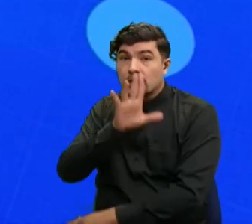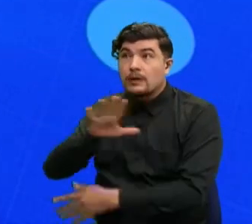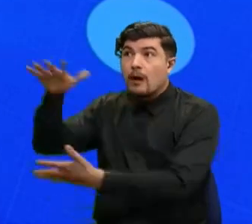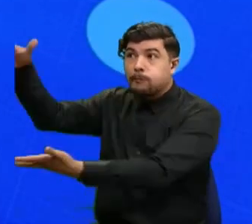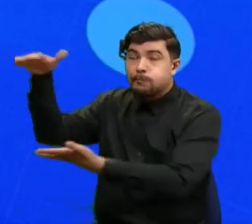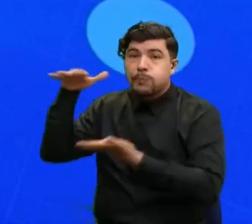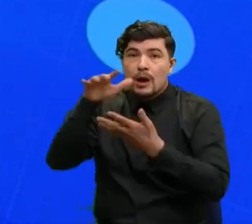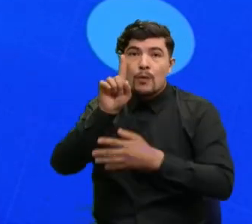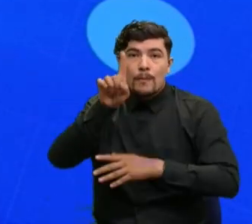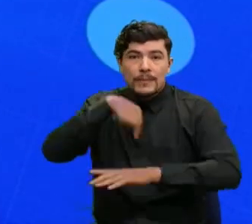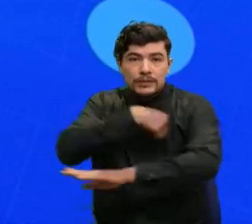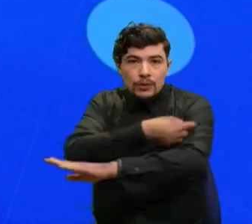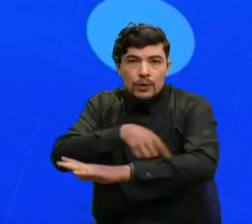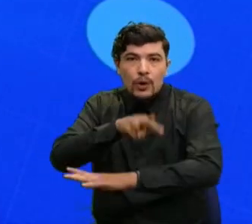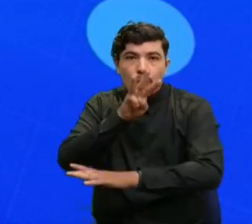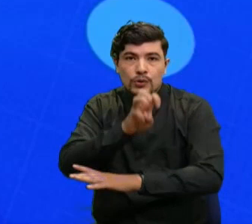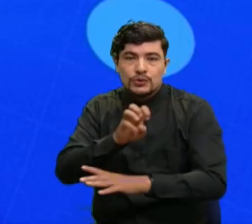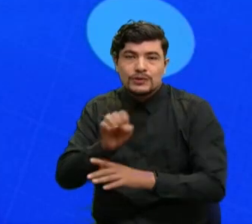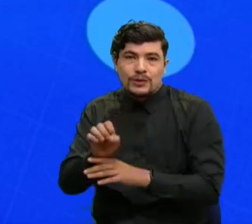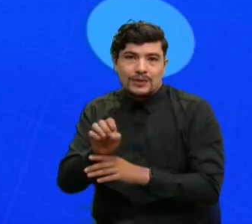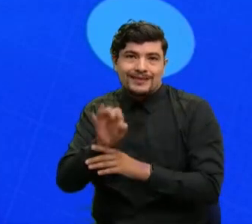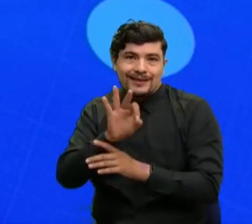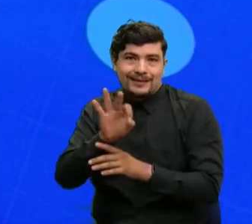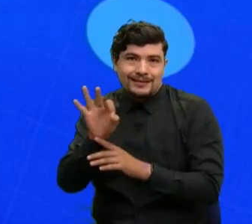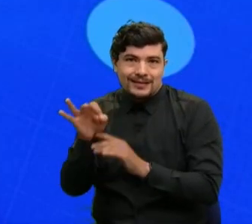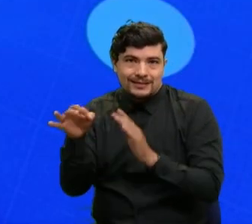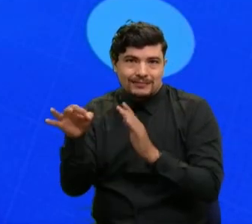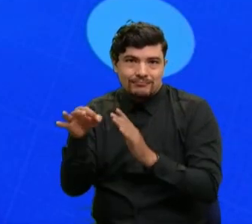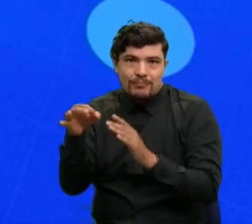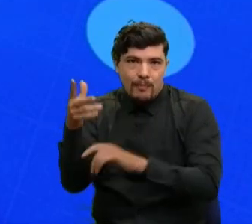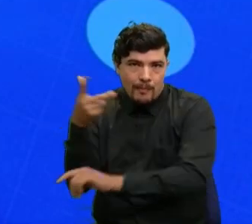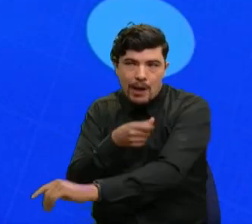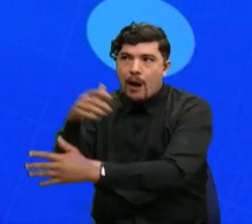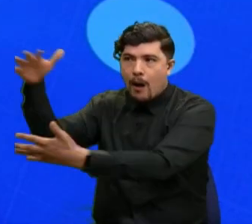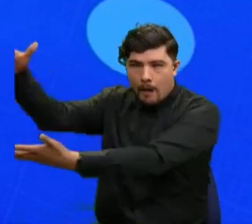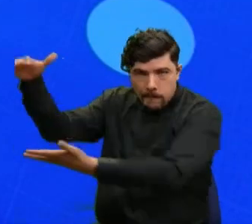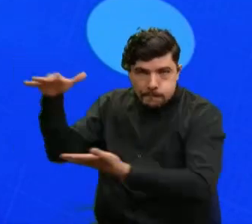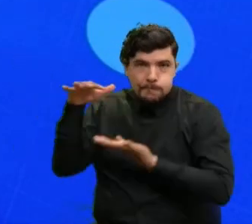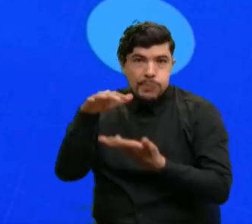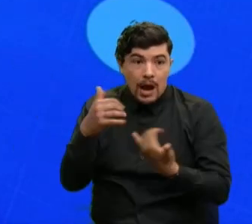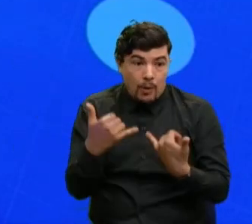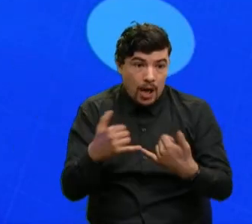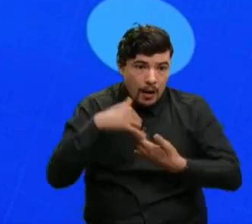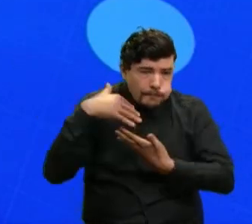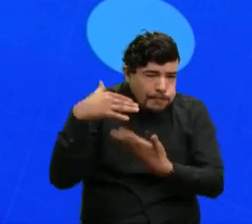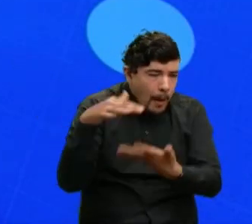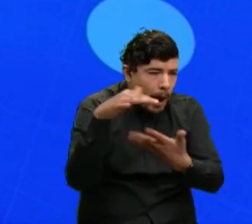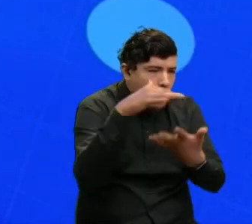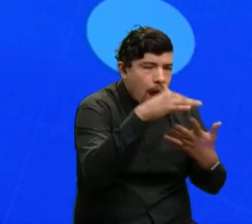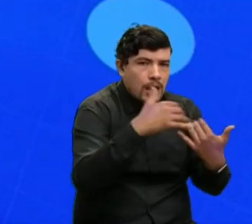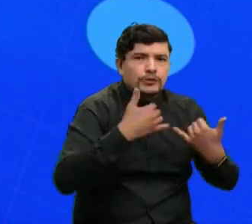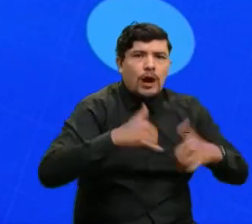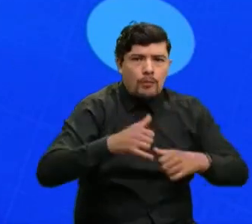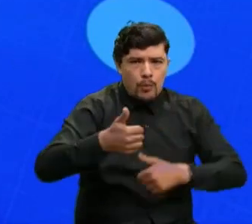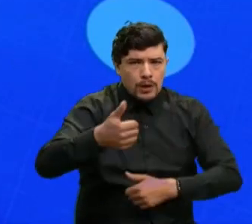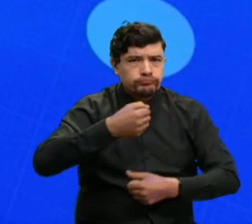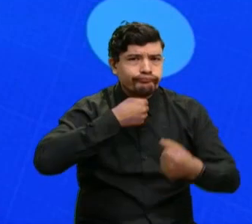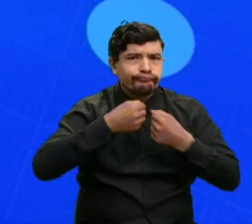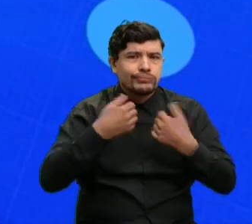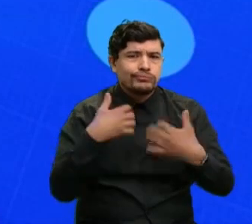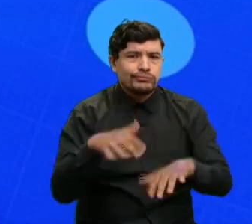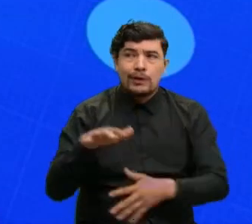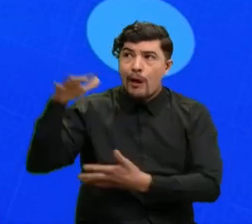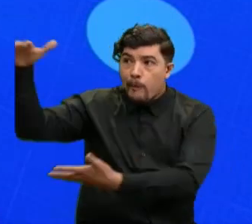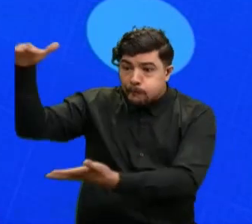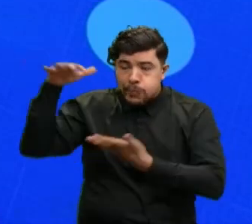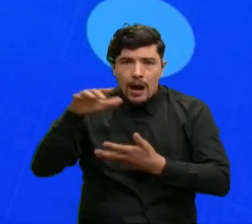1.308.000 dosis 033, y quiero darte la buena noticia que hemos en este momento ya distribuido el 100% de